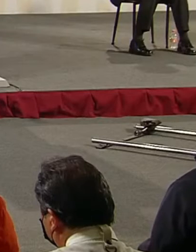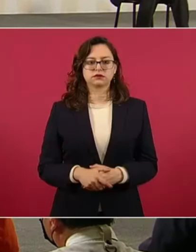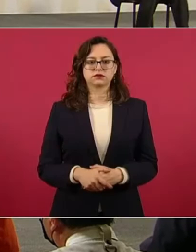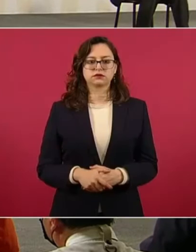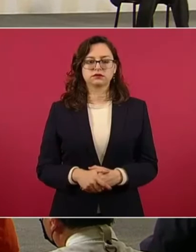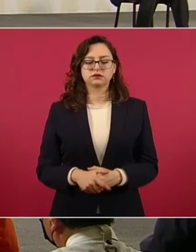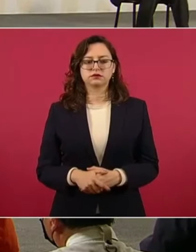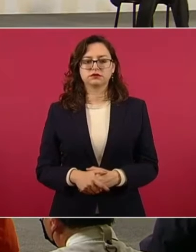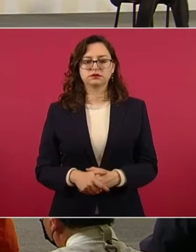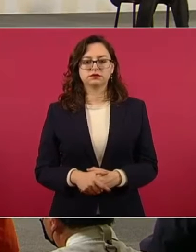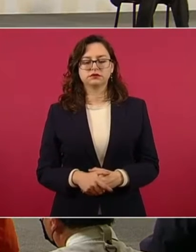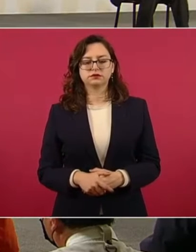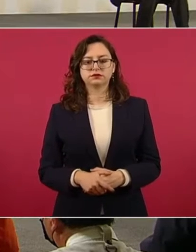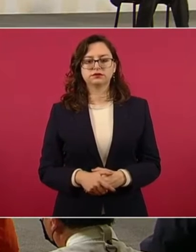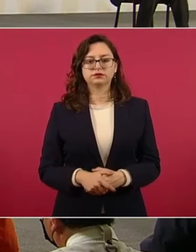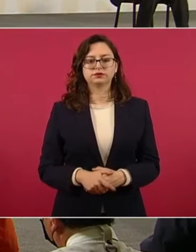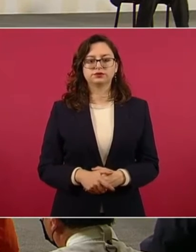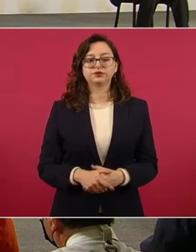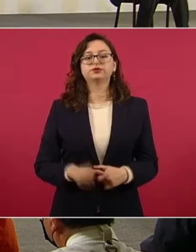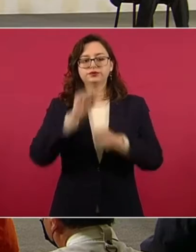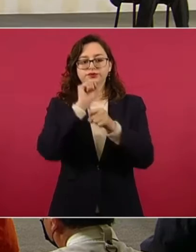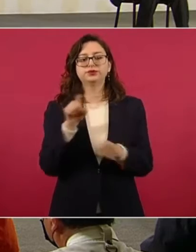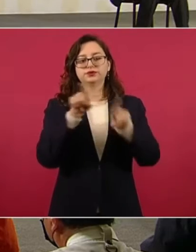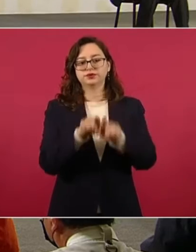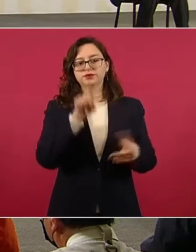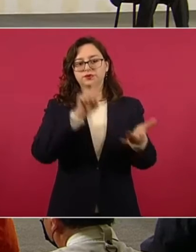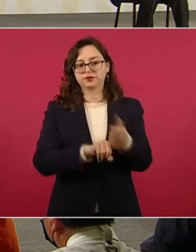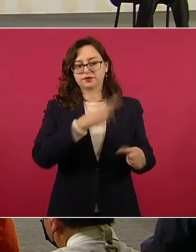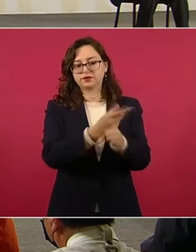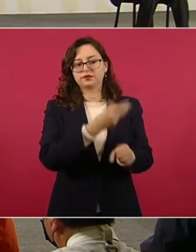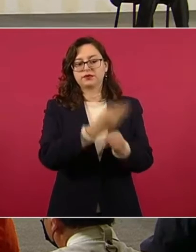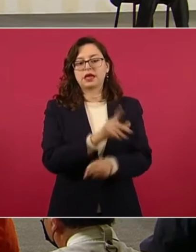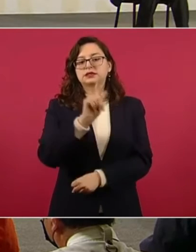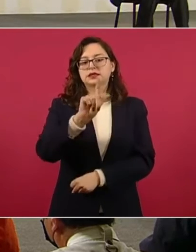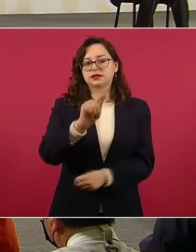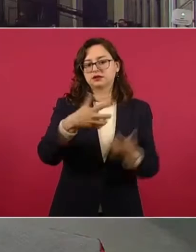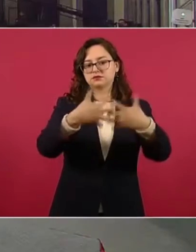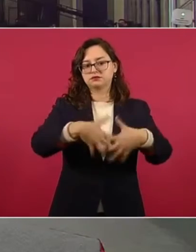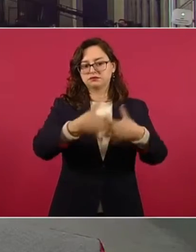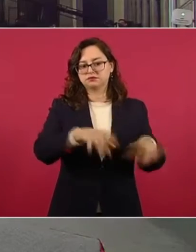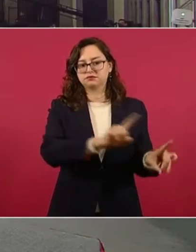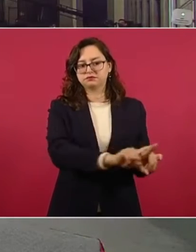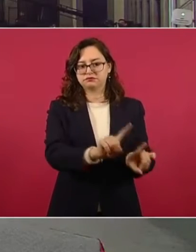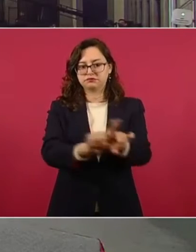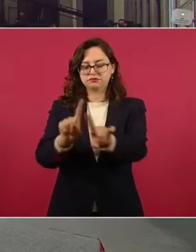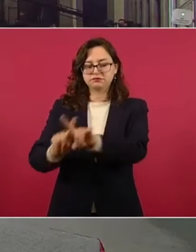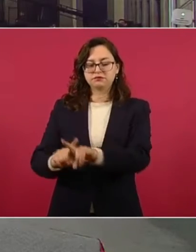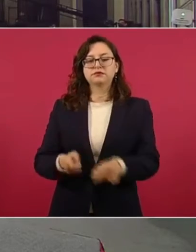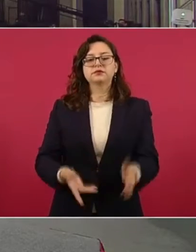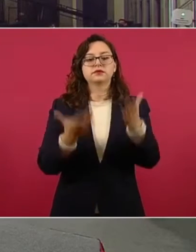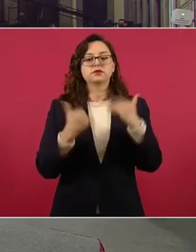del primer nivel, además de 70 equipos que han sido puestos en operación.